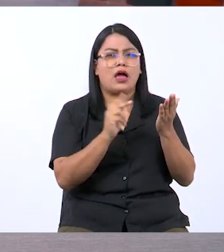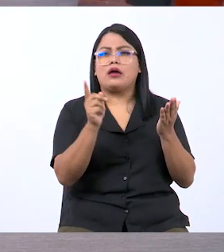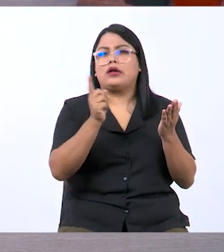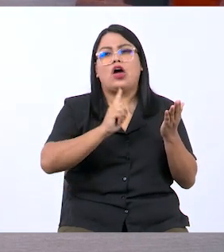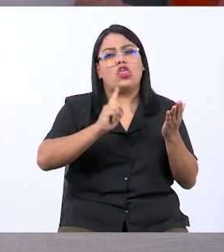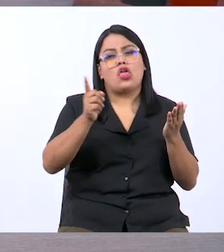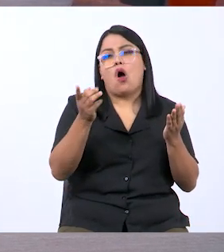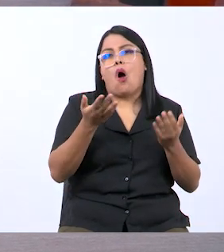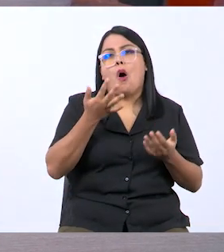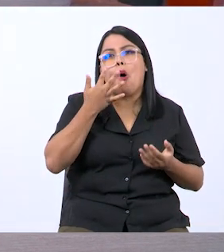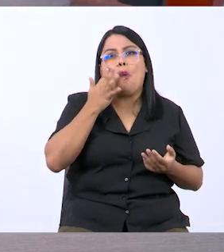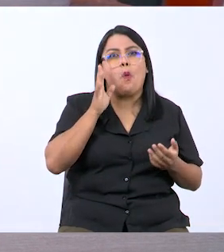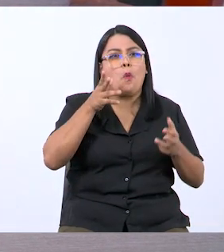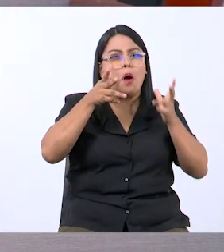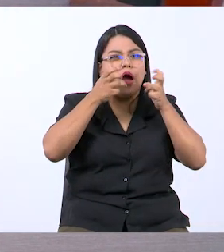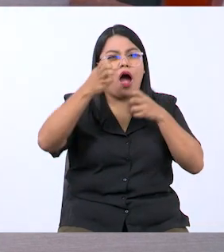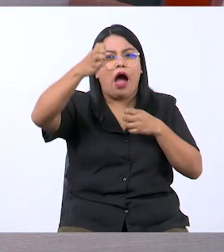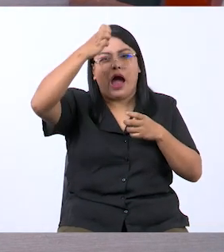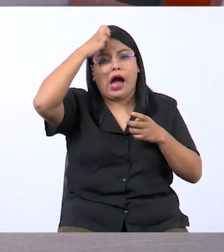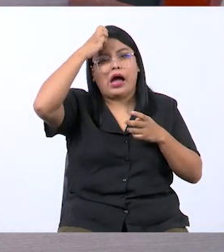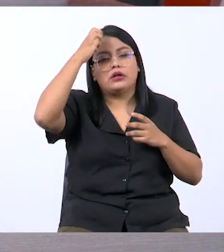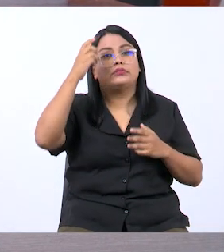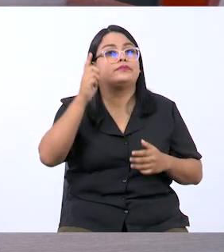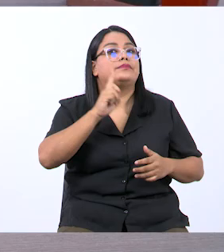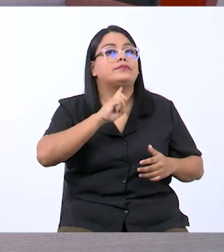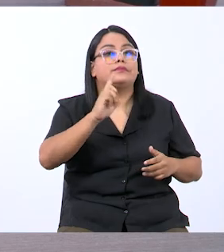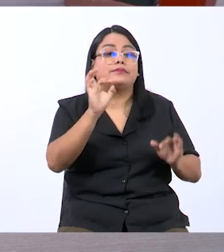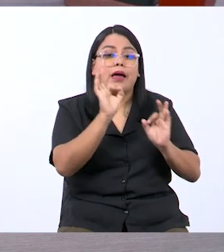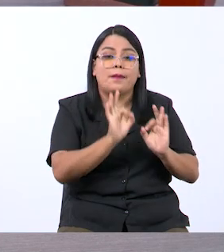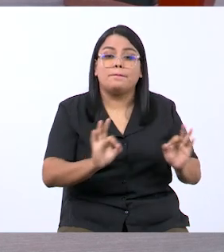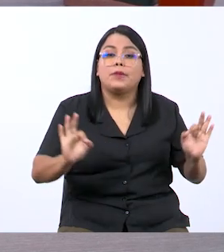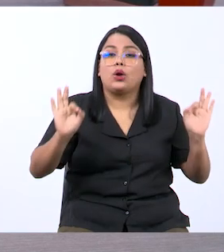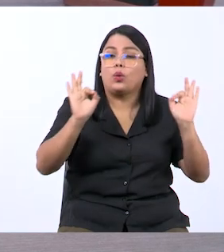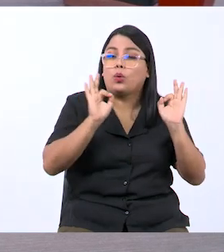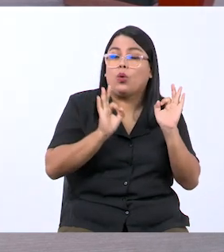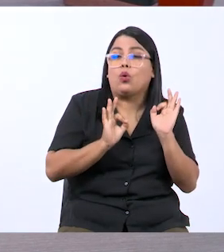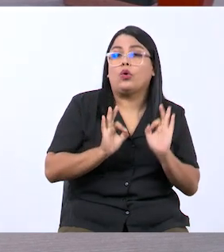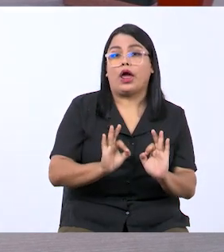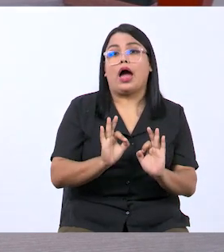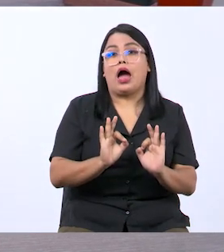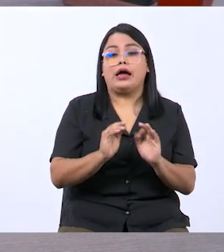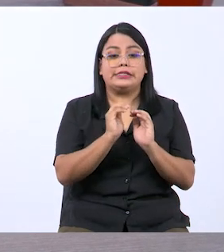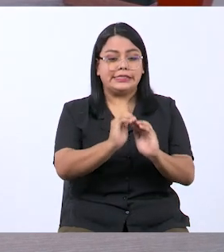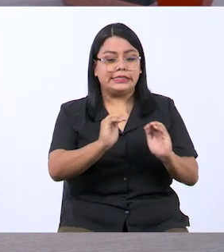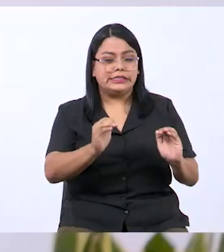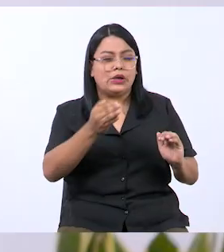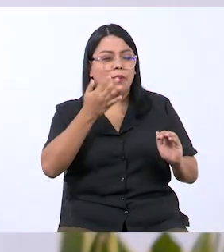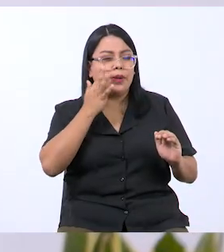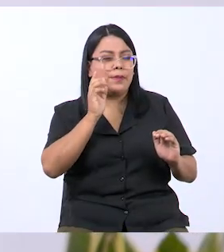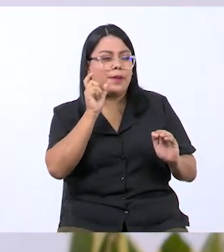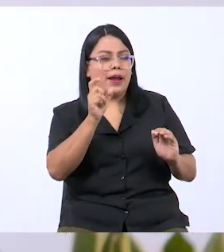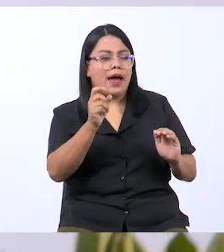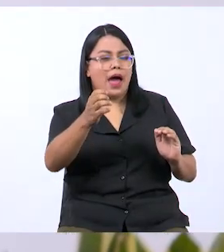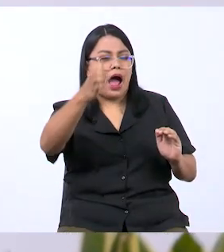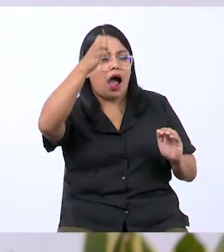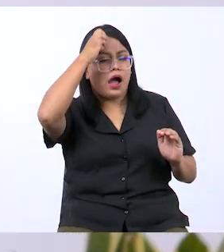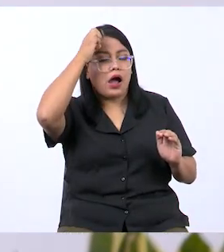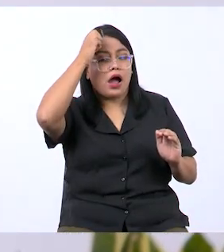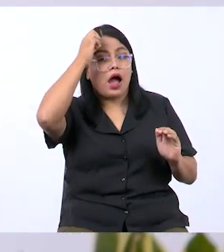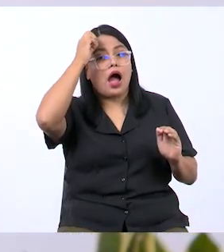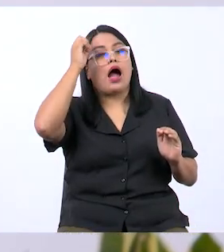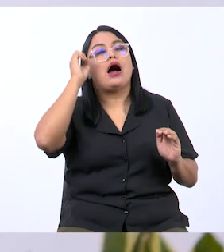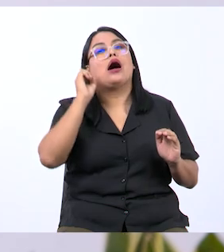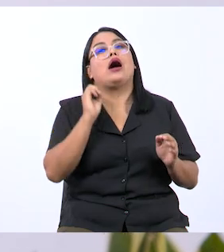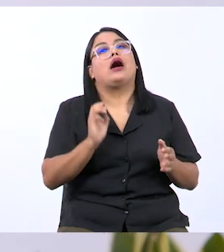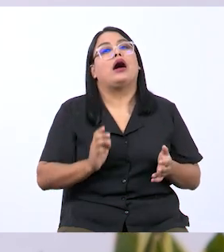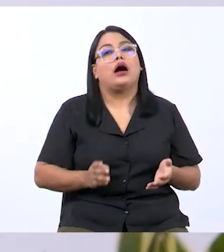no para que se observen errores, sino que es para mejorar. Es decir, que si el niño tiene una palabra mal escrita, pues es